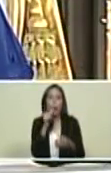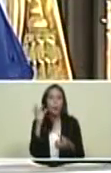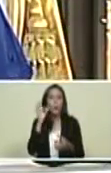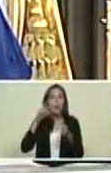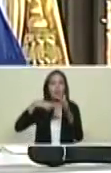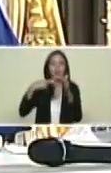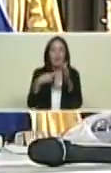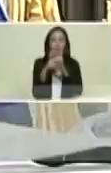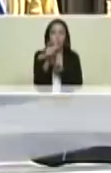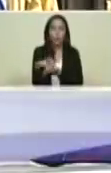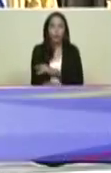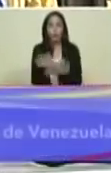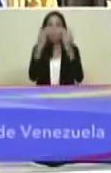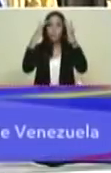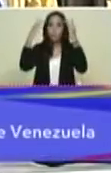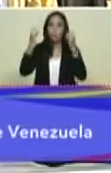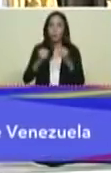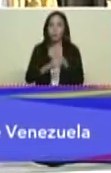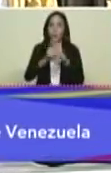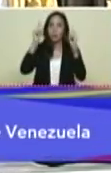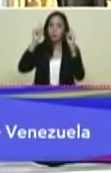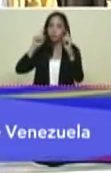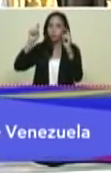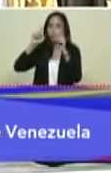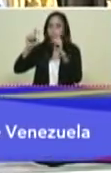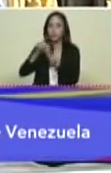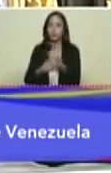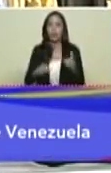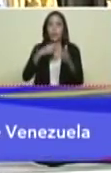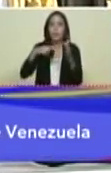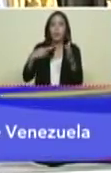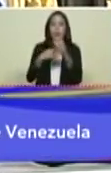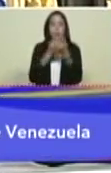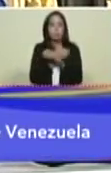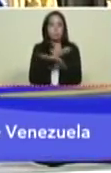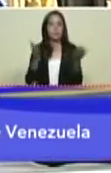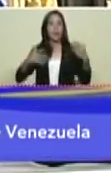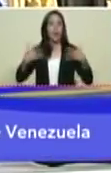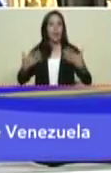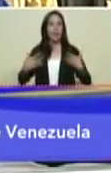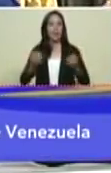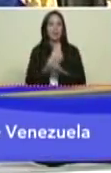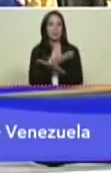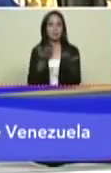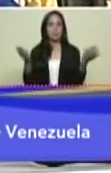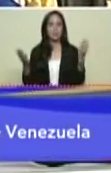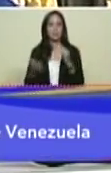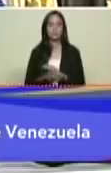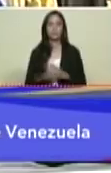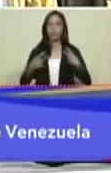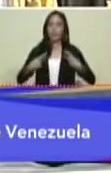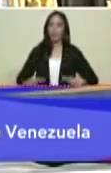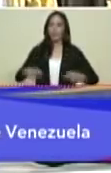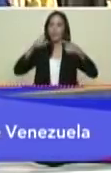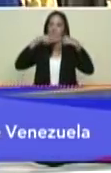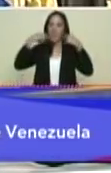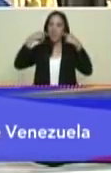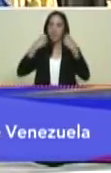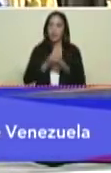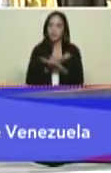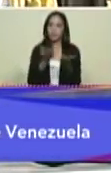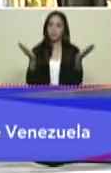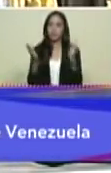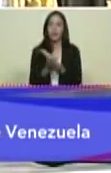recreadores, recreadoras, a ese ejército promotores de la felicidad, de la vida, de la sonrisa, de la alegría,